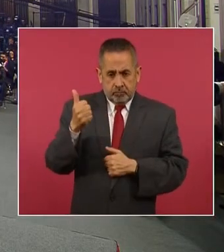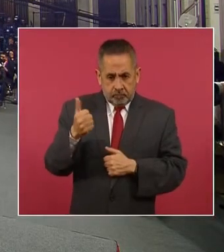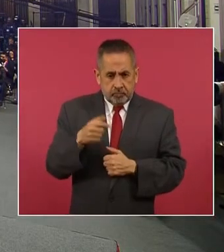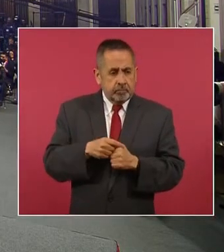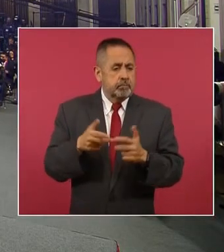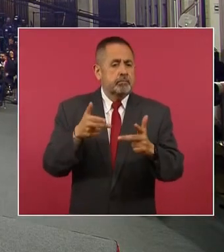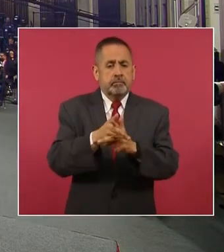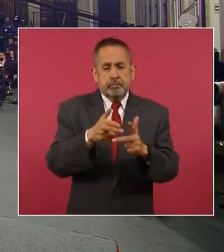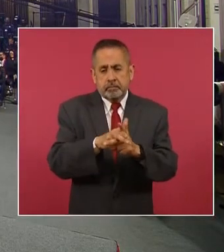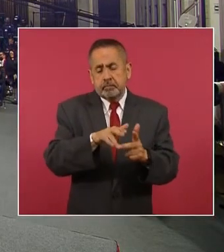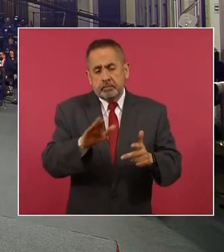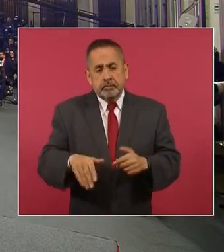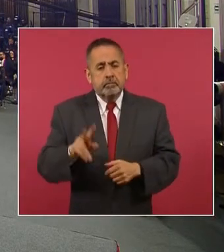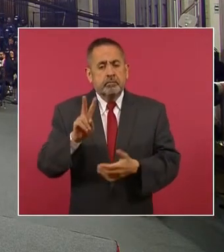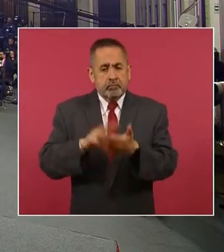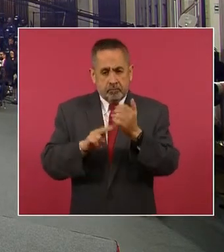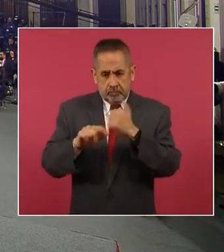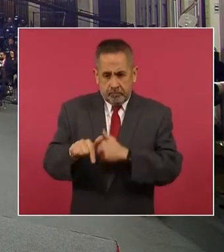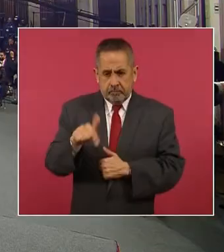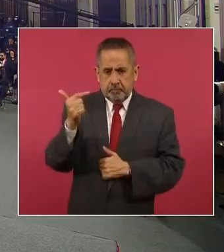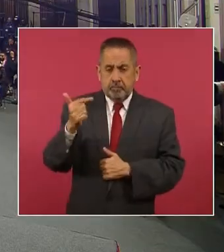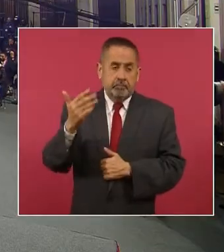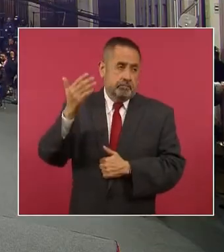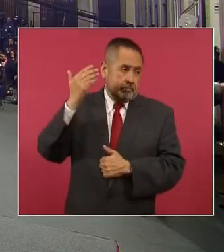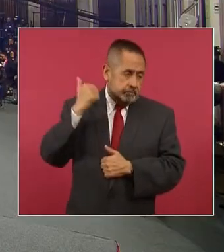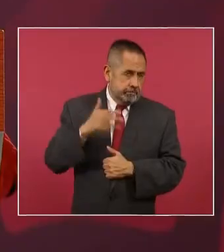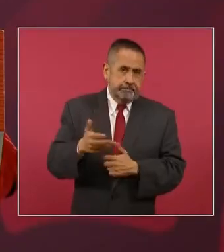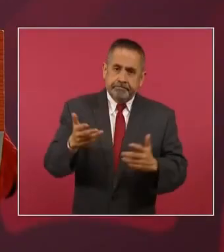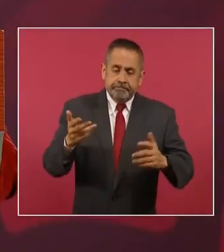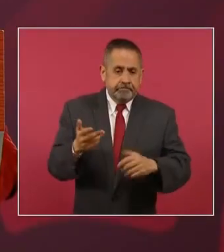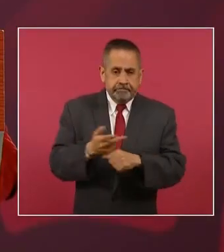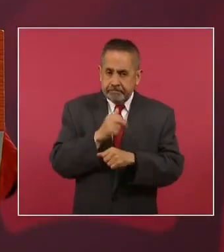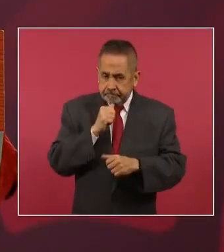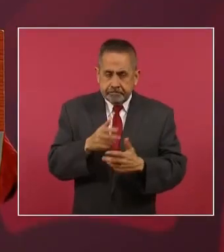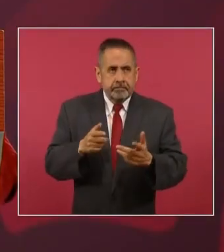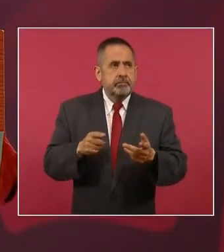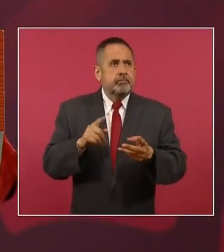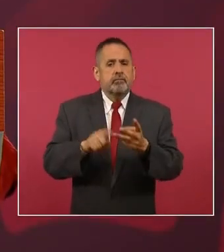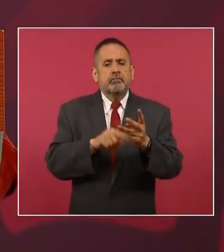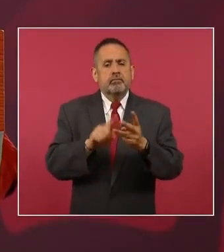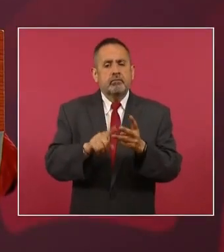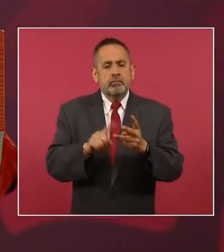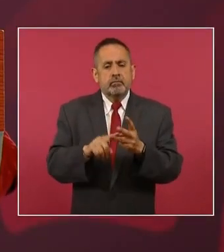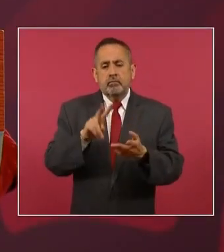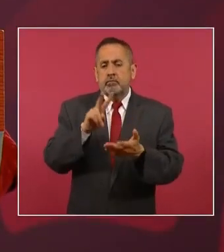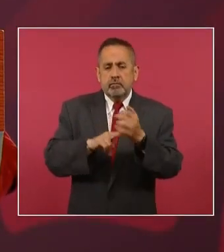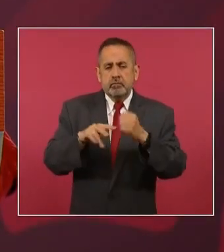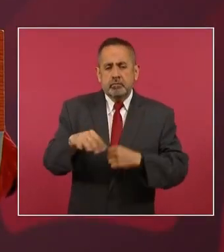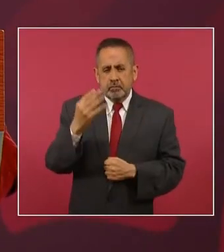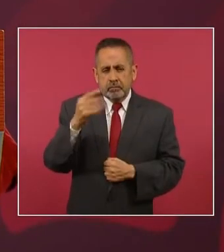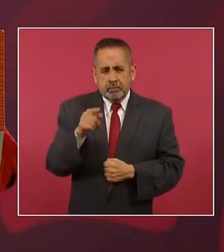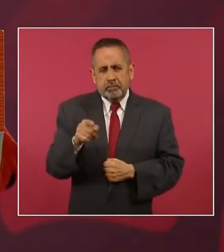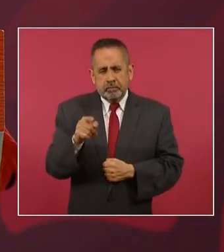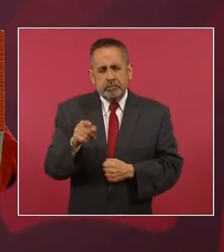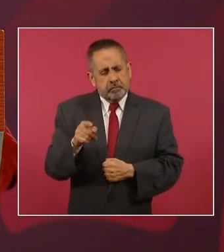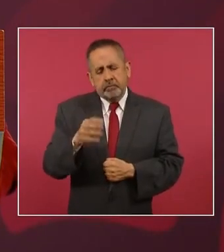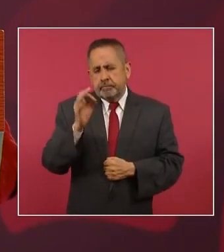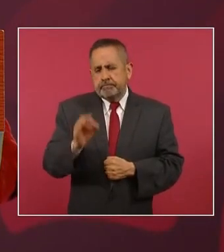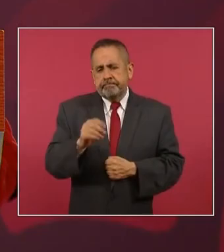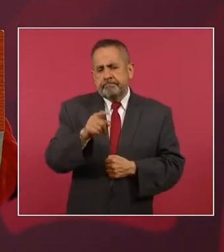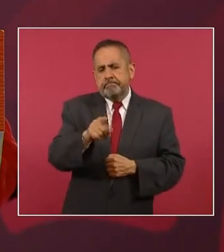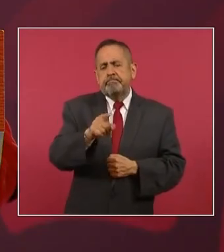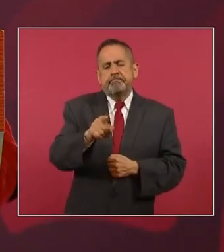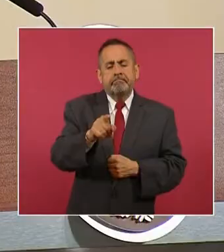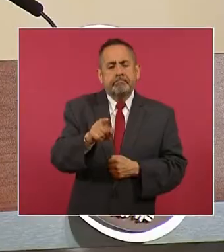asesinatos ocurridos en el 2012, otros que tienen que ver con el 2014 y